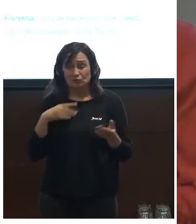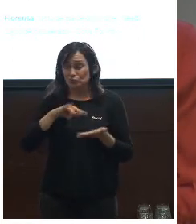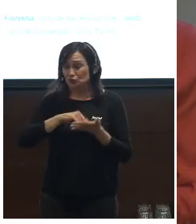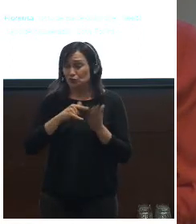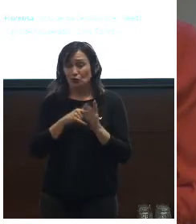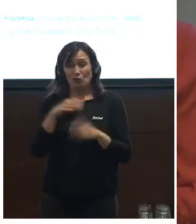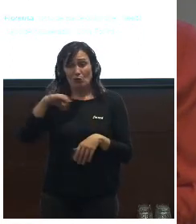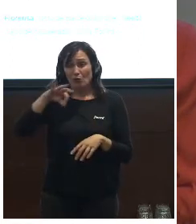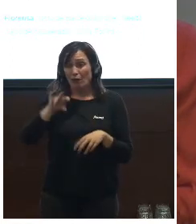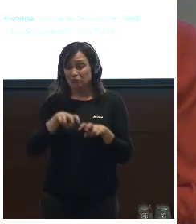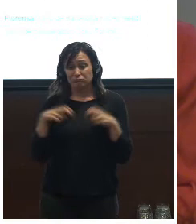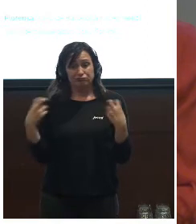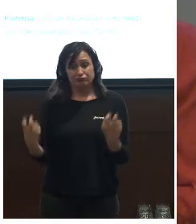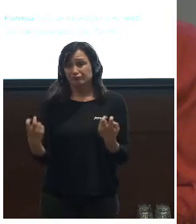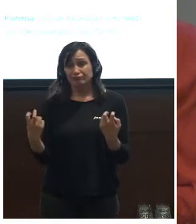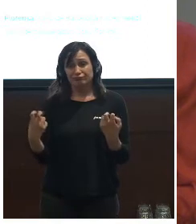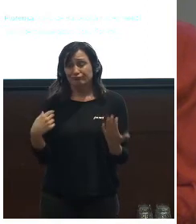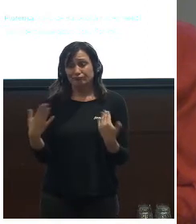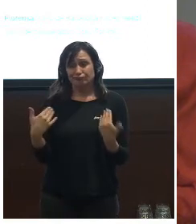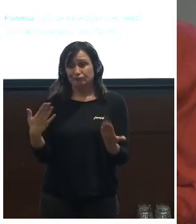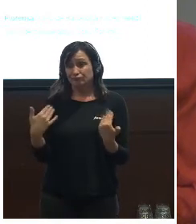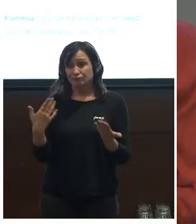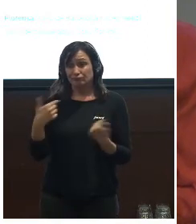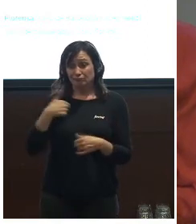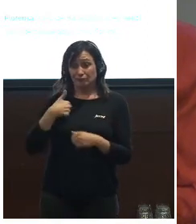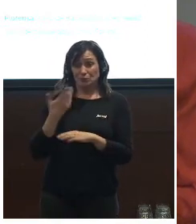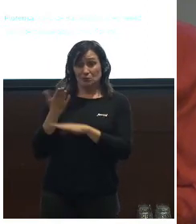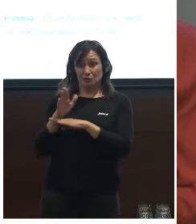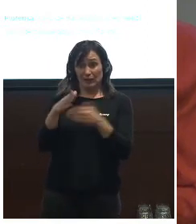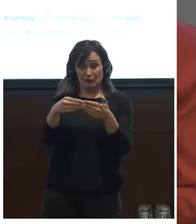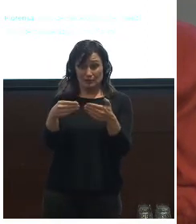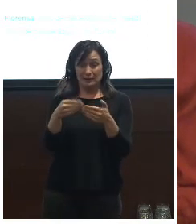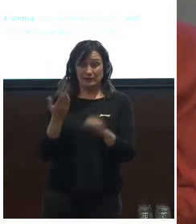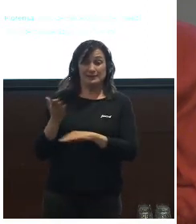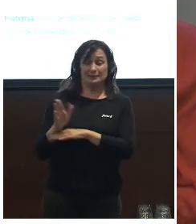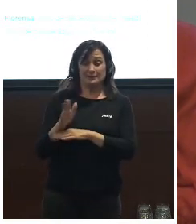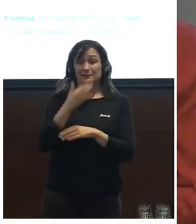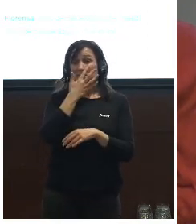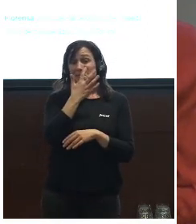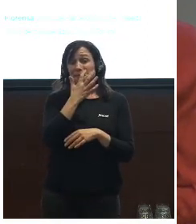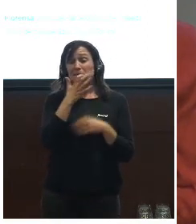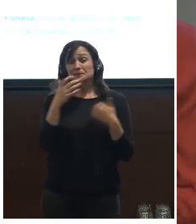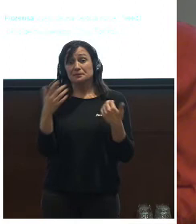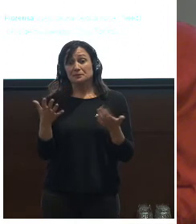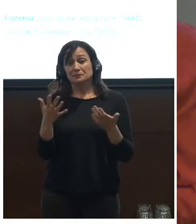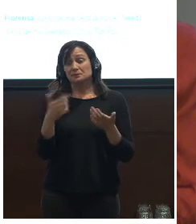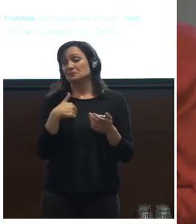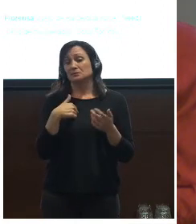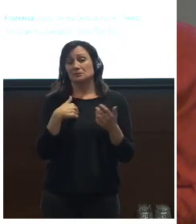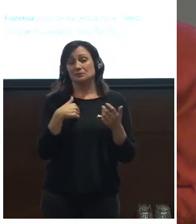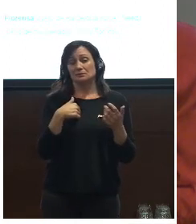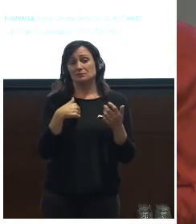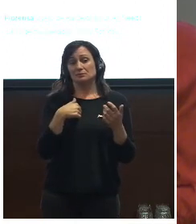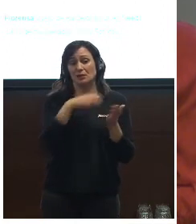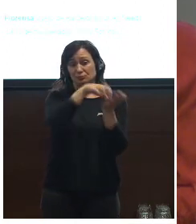yo, como representante, de alguna manera, de los clientes, a través de mis 800 puntos de